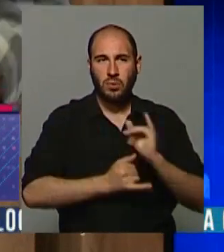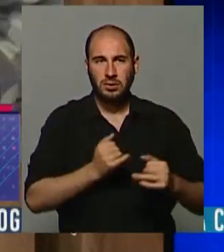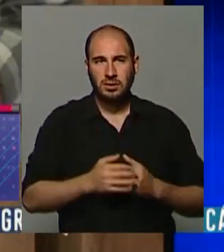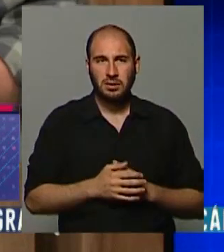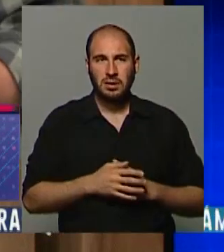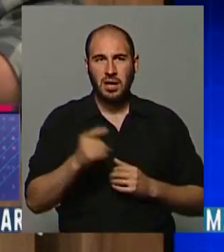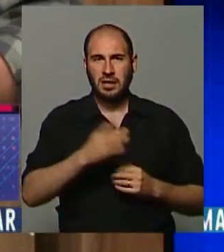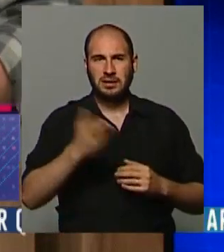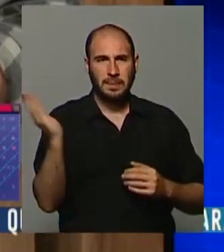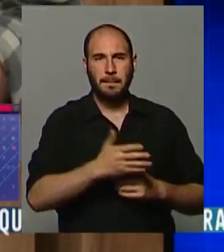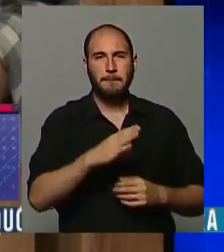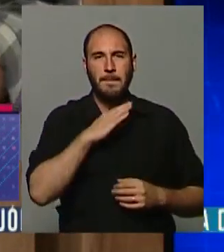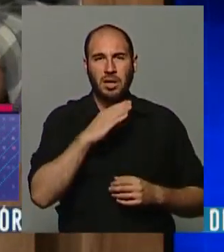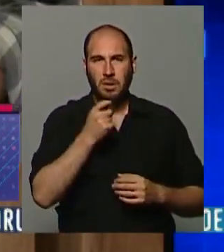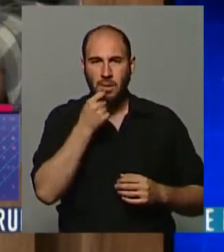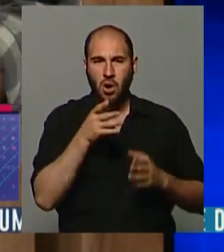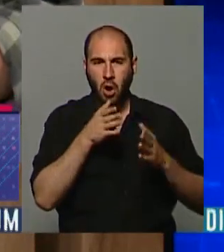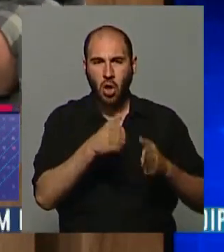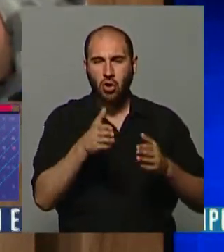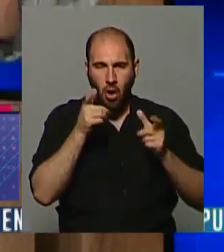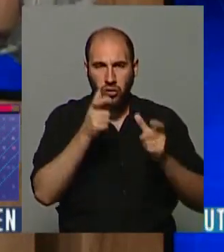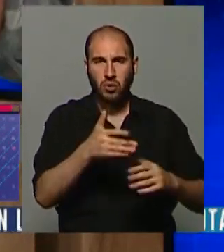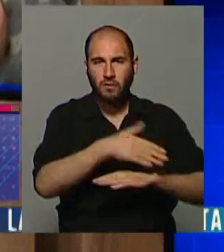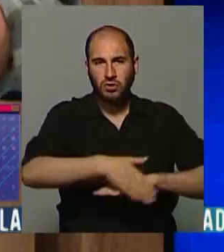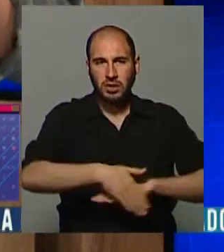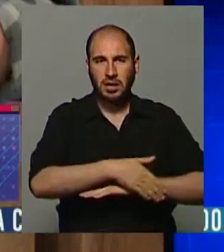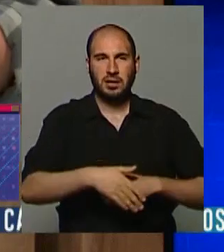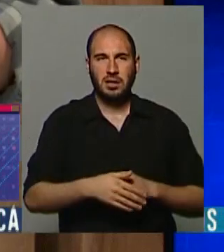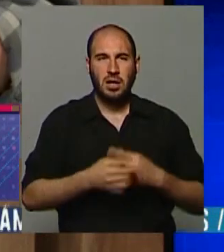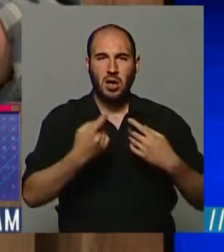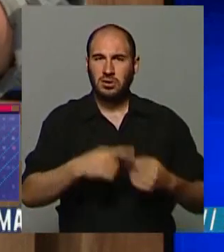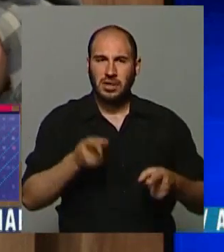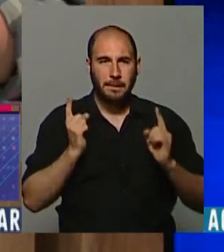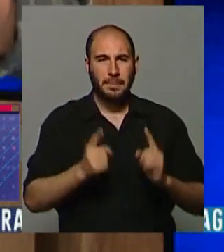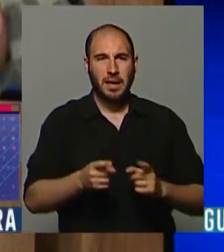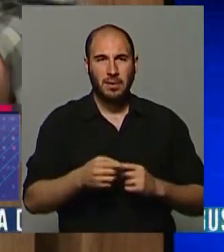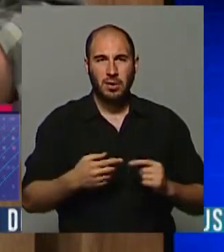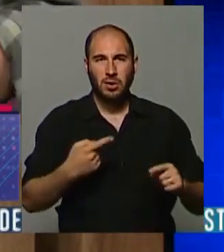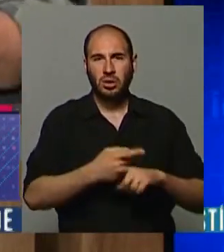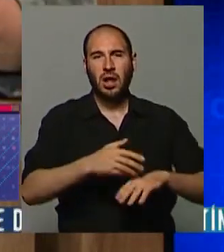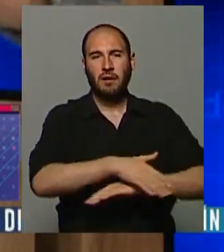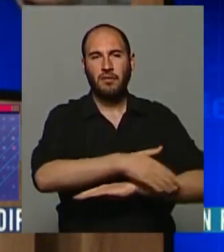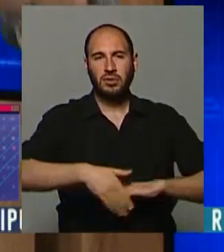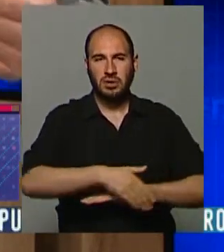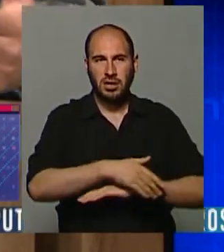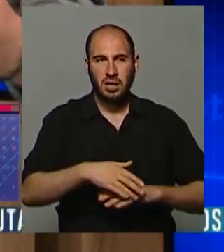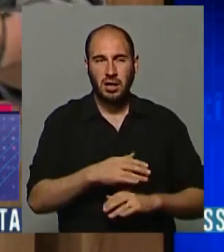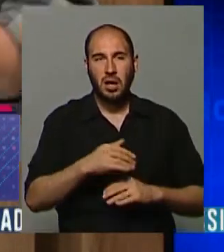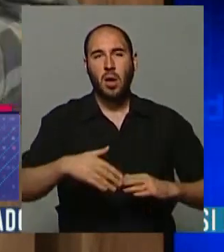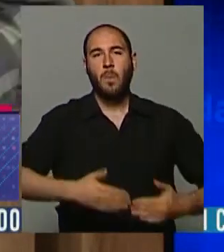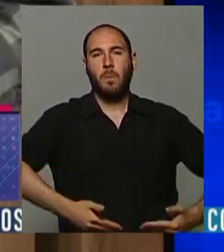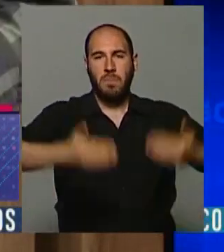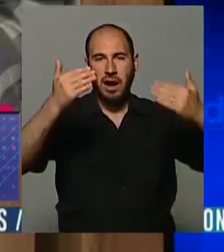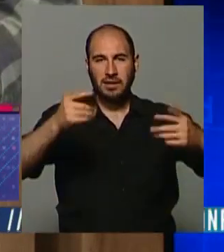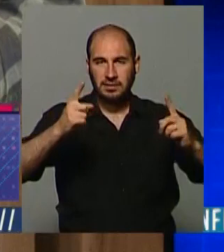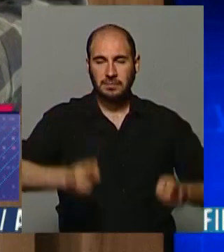militarizar, que iba a sancionar a México si no controlaba la frontera. O sea, hay algo fijo que él tiene con esa frontera. Hablaban del muro también. Del